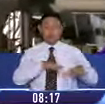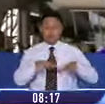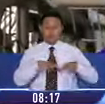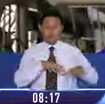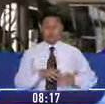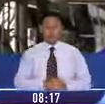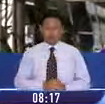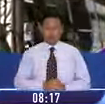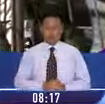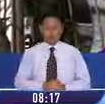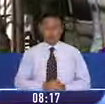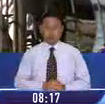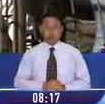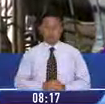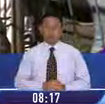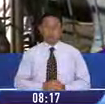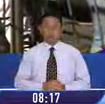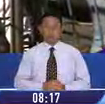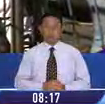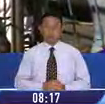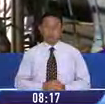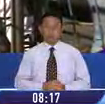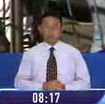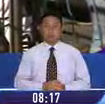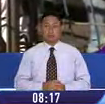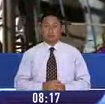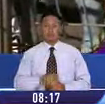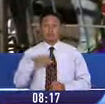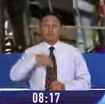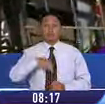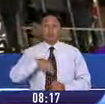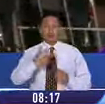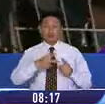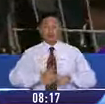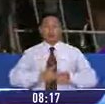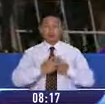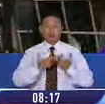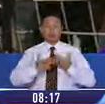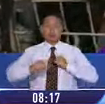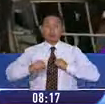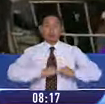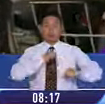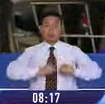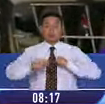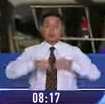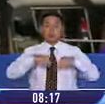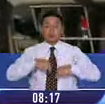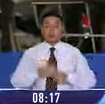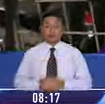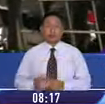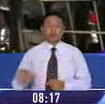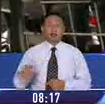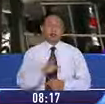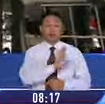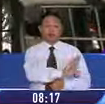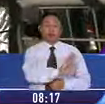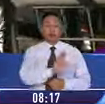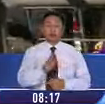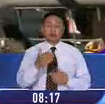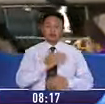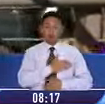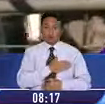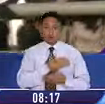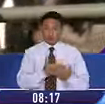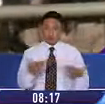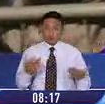se tome la gestión en donde se pueda entregar y retirar las